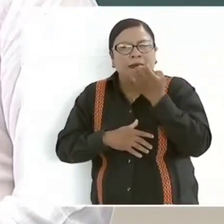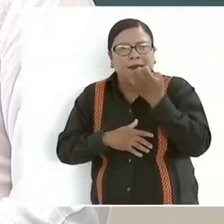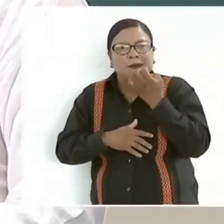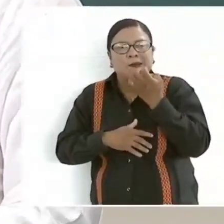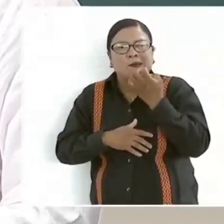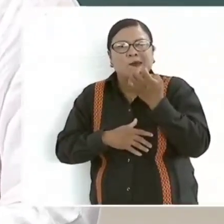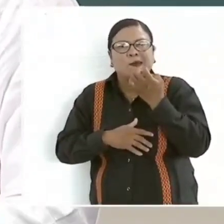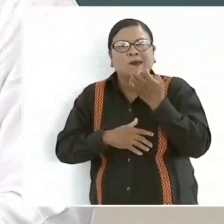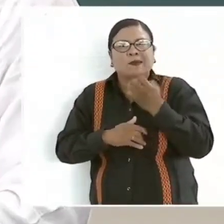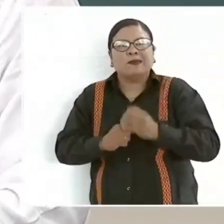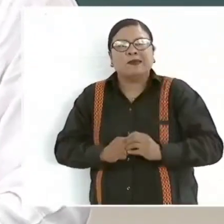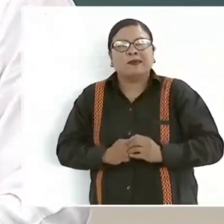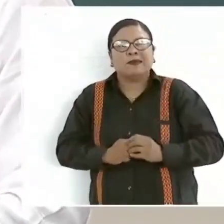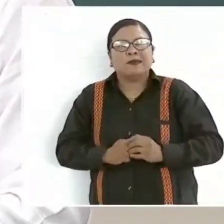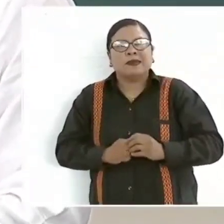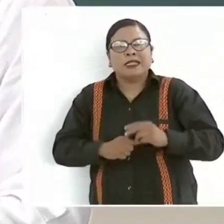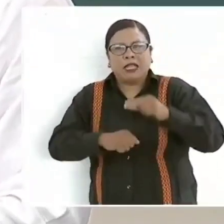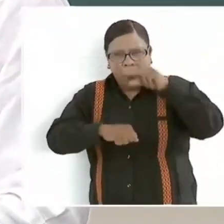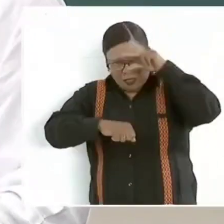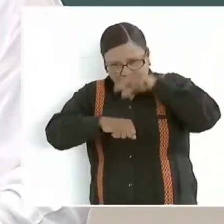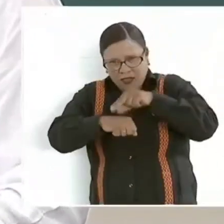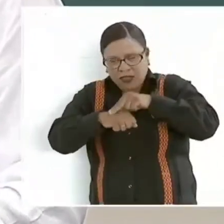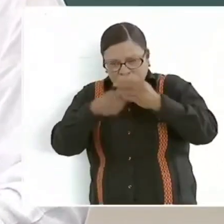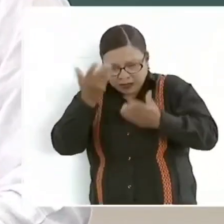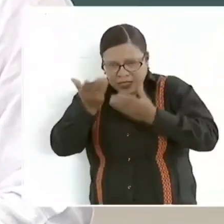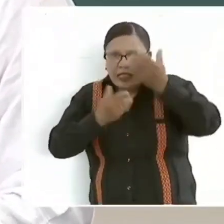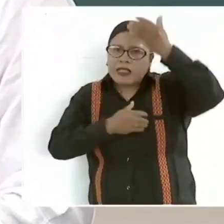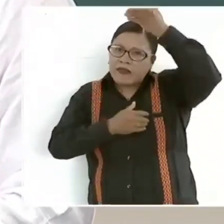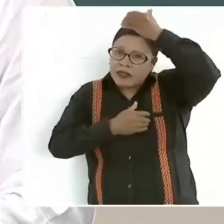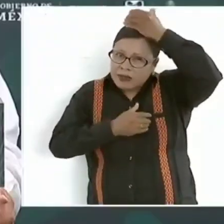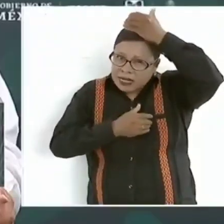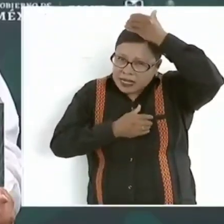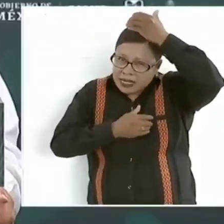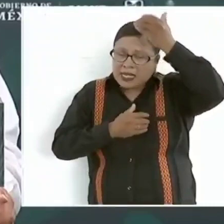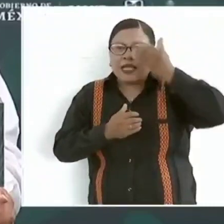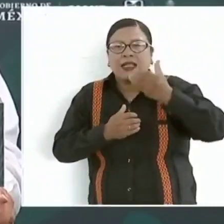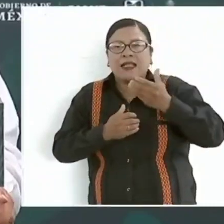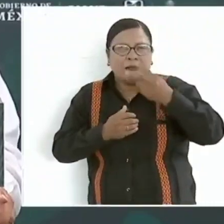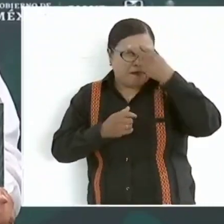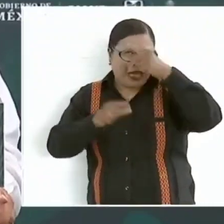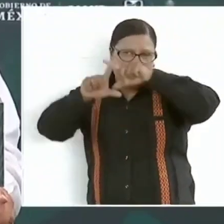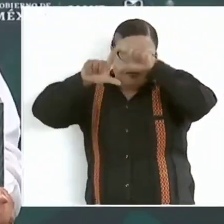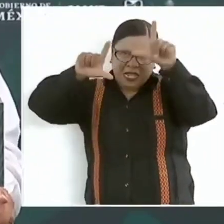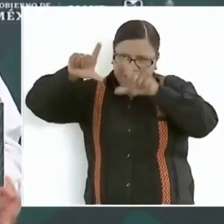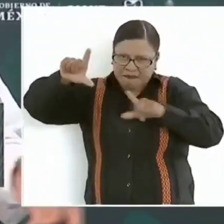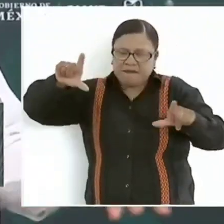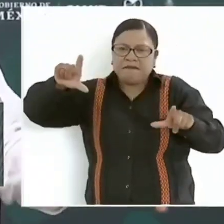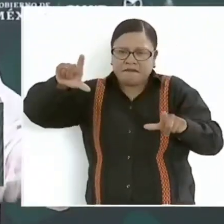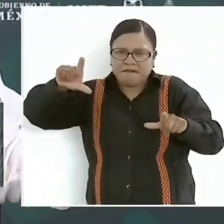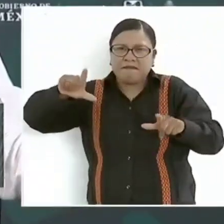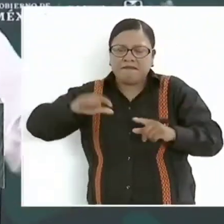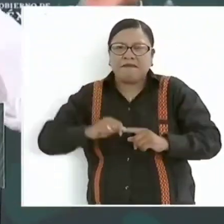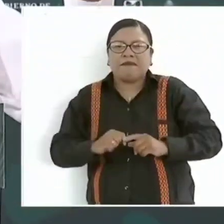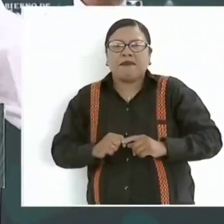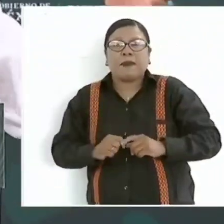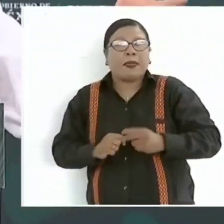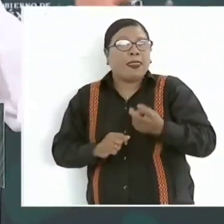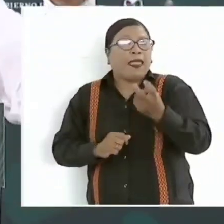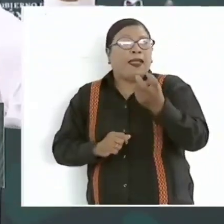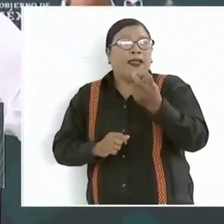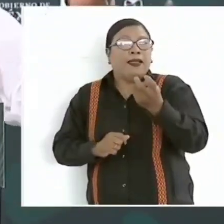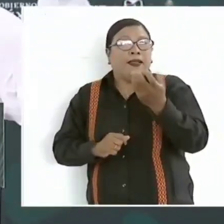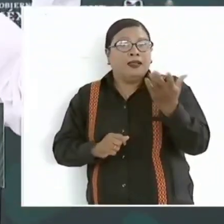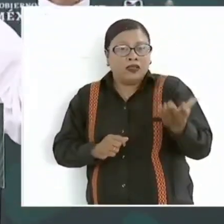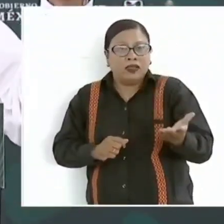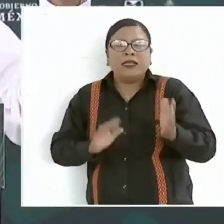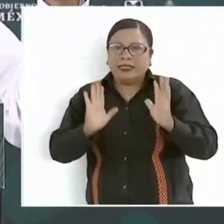de medicina y de enfermería en todo el país, de modo que